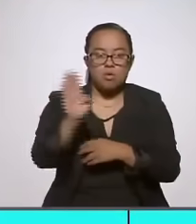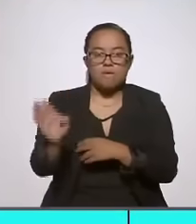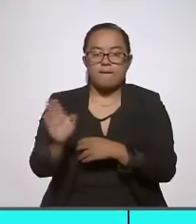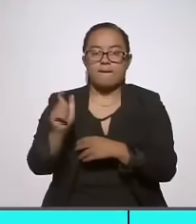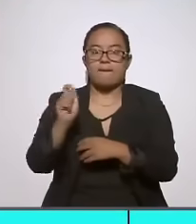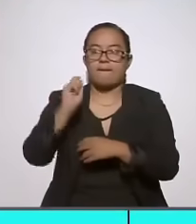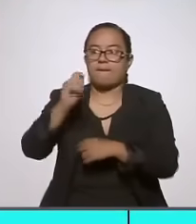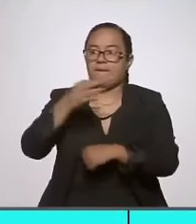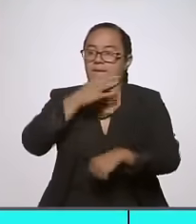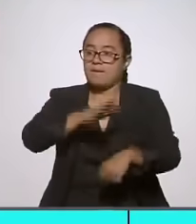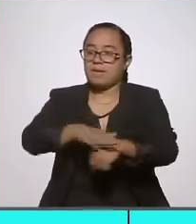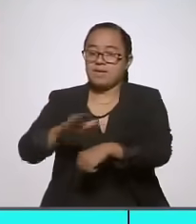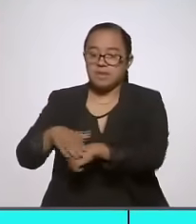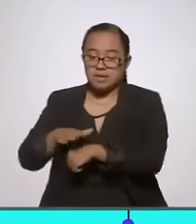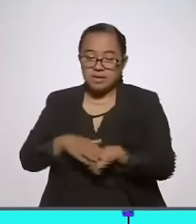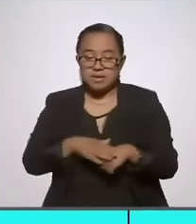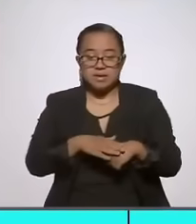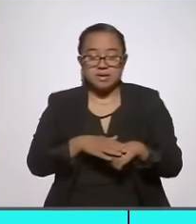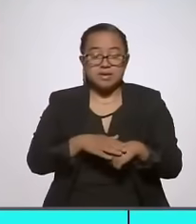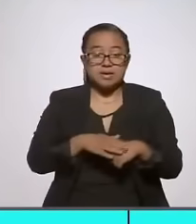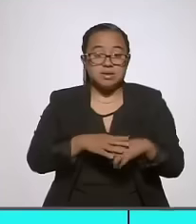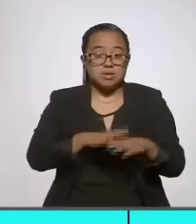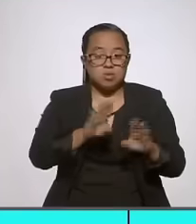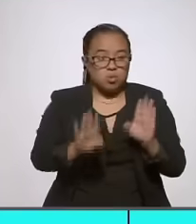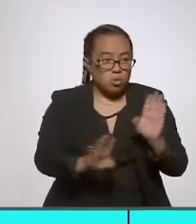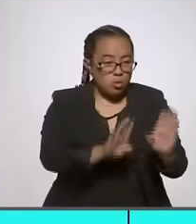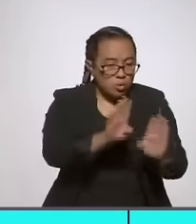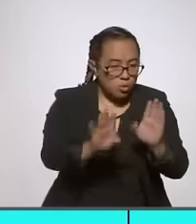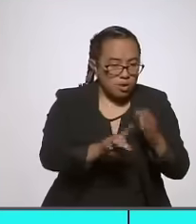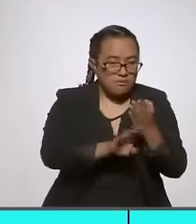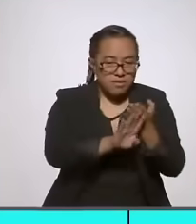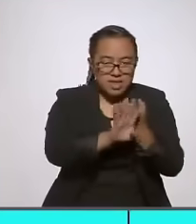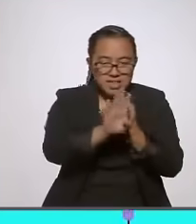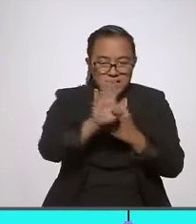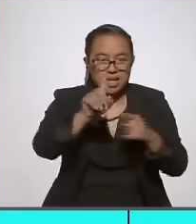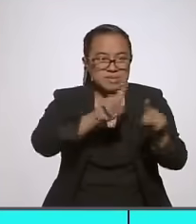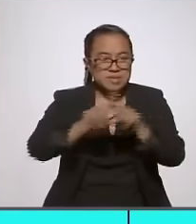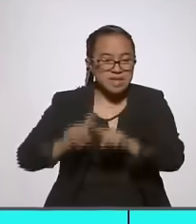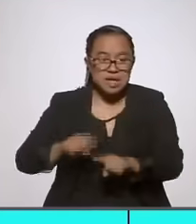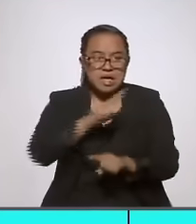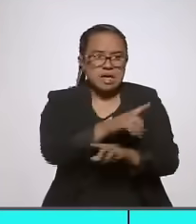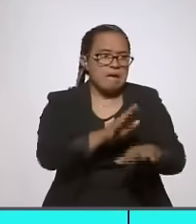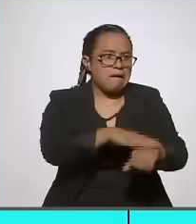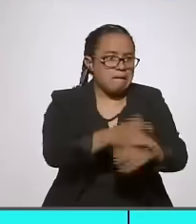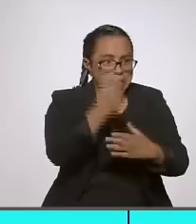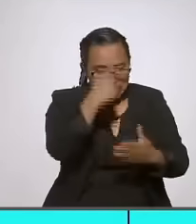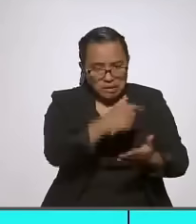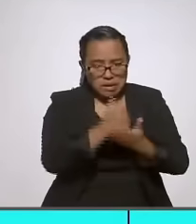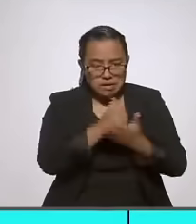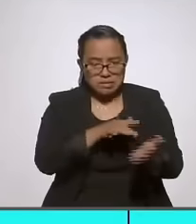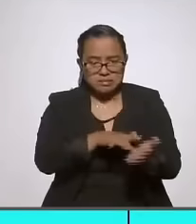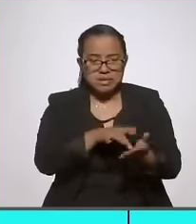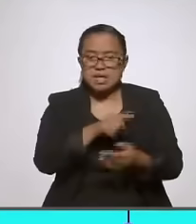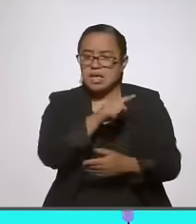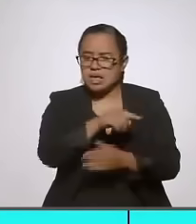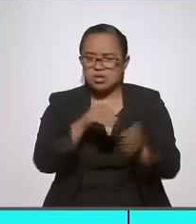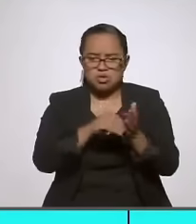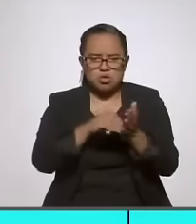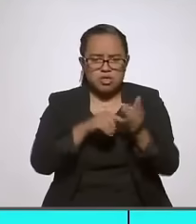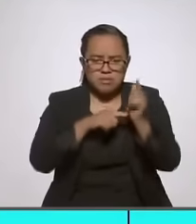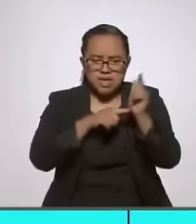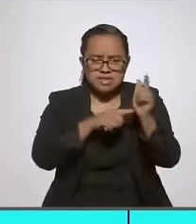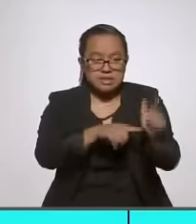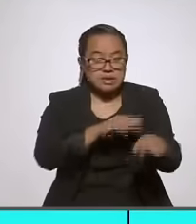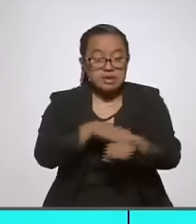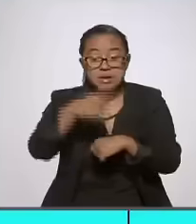a las bajas vibraciones de la oscuridad y de la brujería. Él sigue invocando para seguir